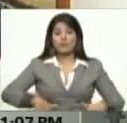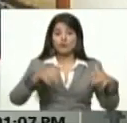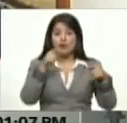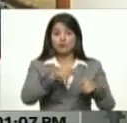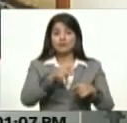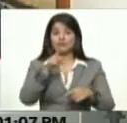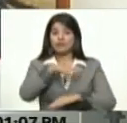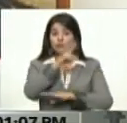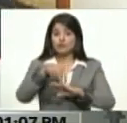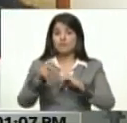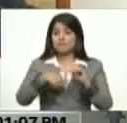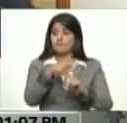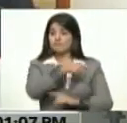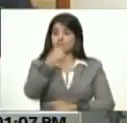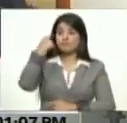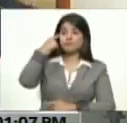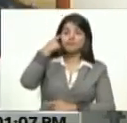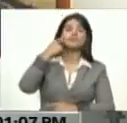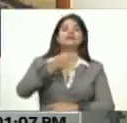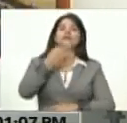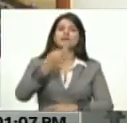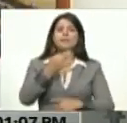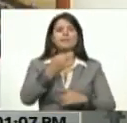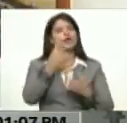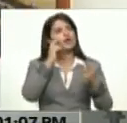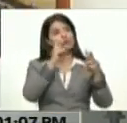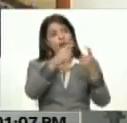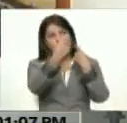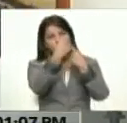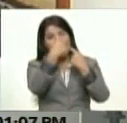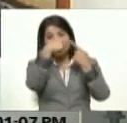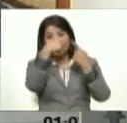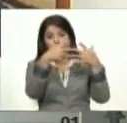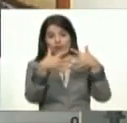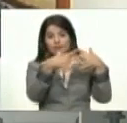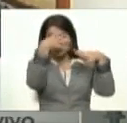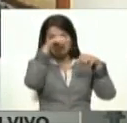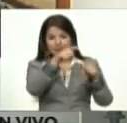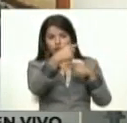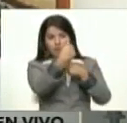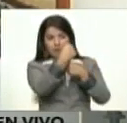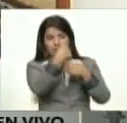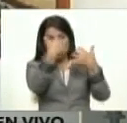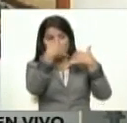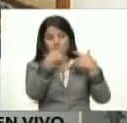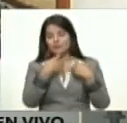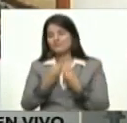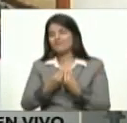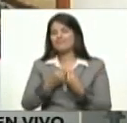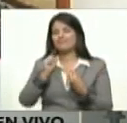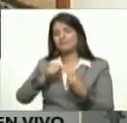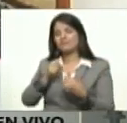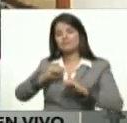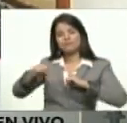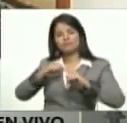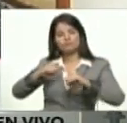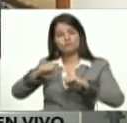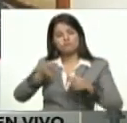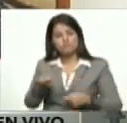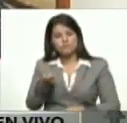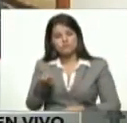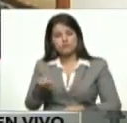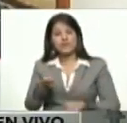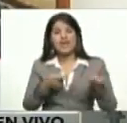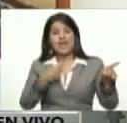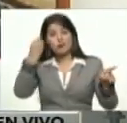por supuesto, siguiendo los lineamientos del imperio transnacional, creyendo que con la ausencia física del comandante Hugo Chávez se